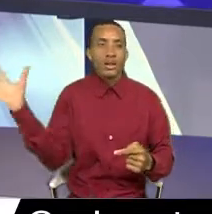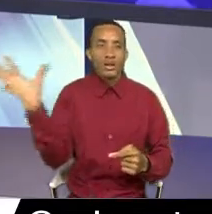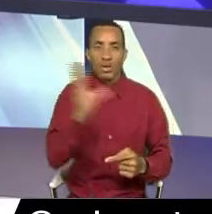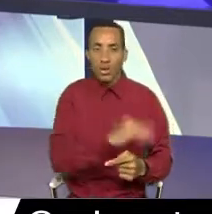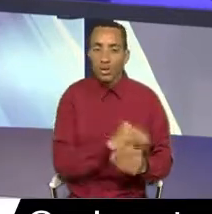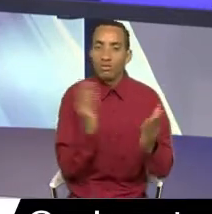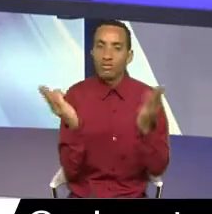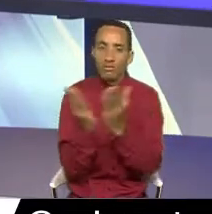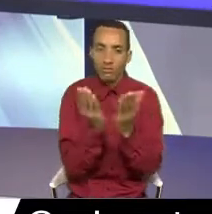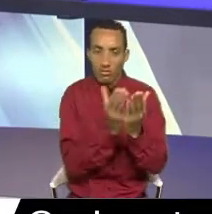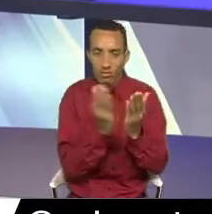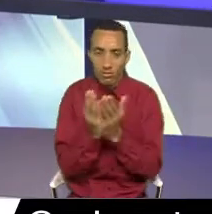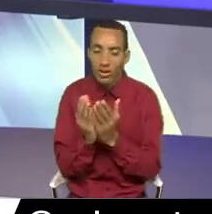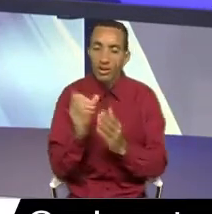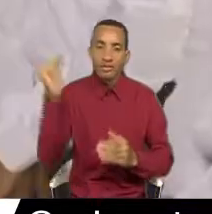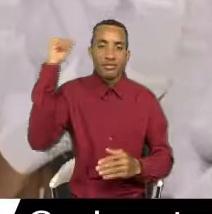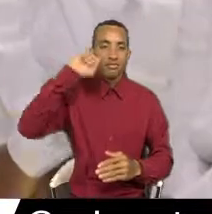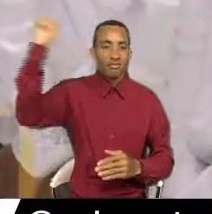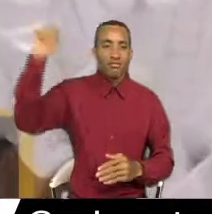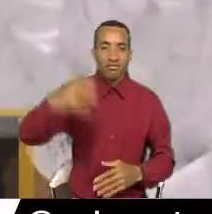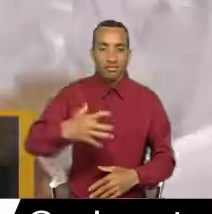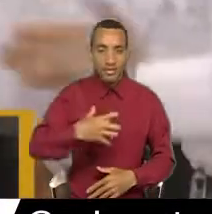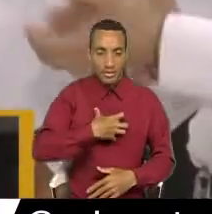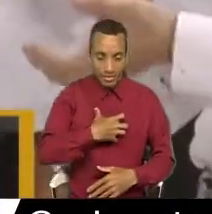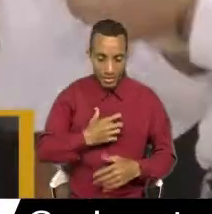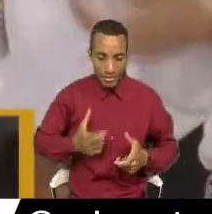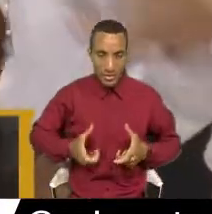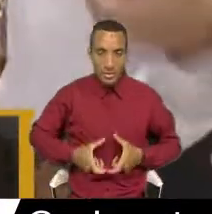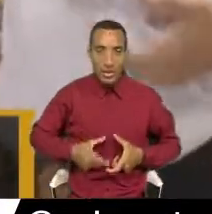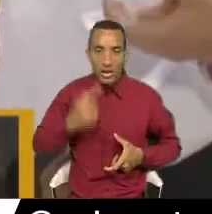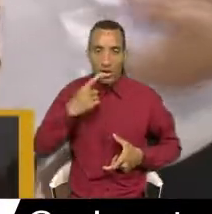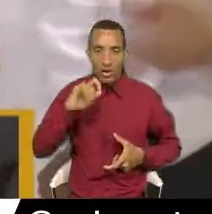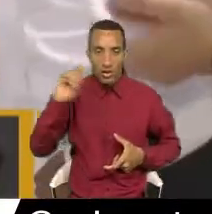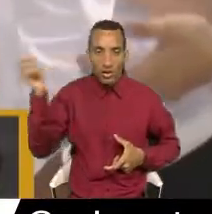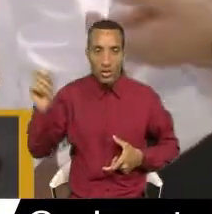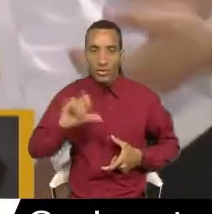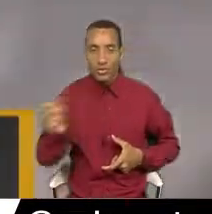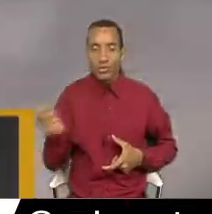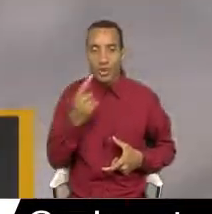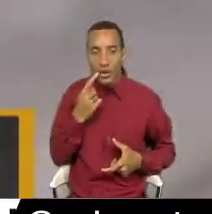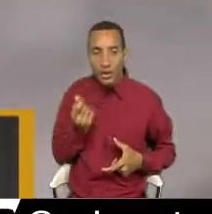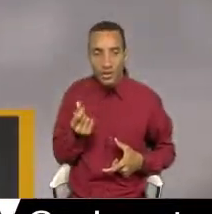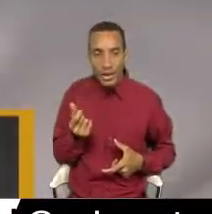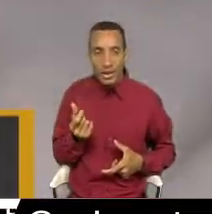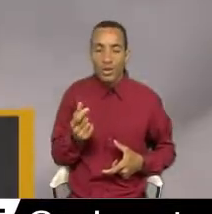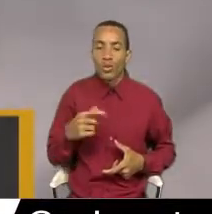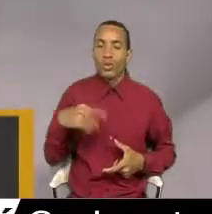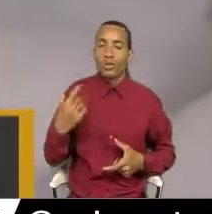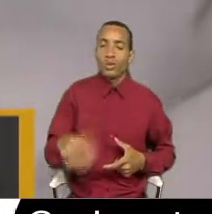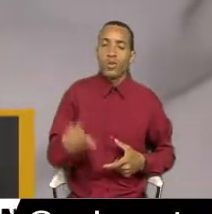diferentes categorías. Con medallas de oro y plata, estudiantes del SENA dejaron el nombre de Barranca